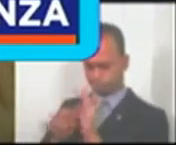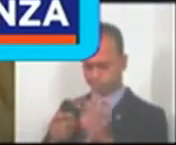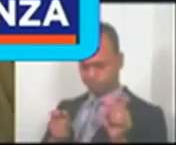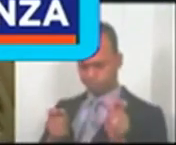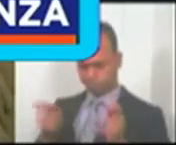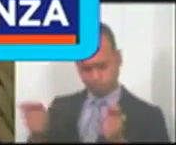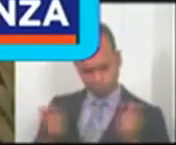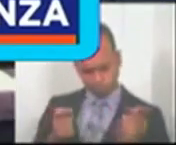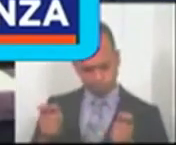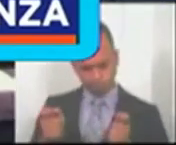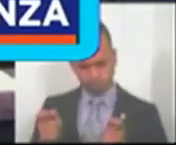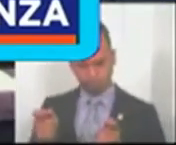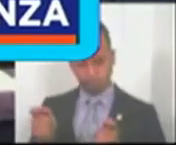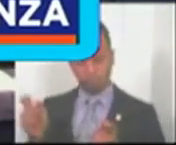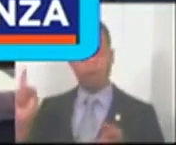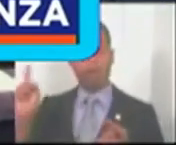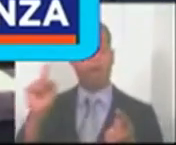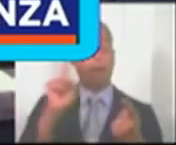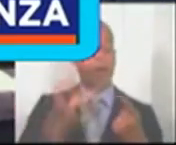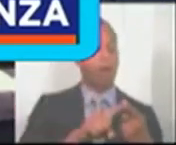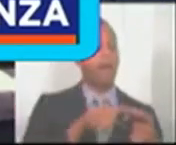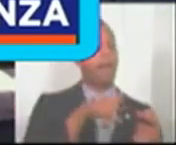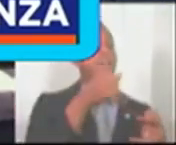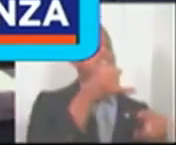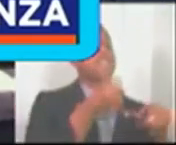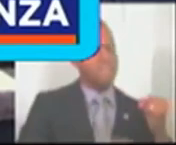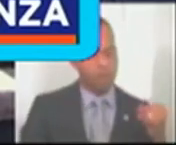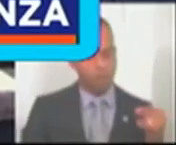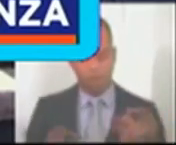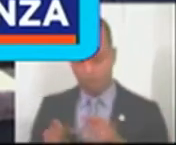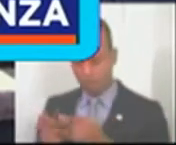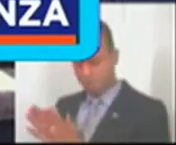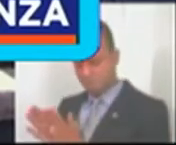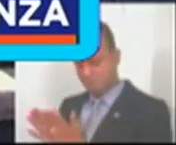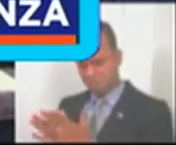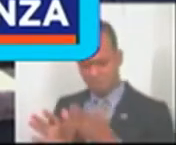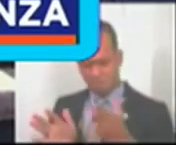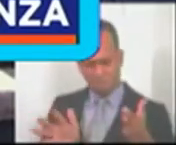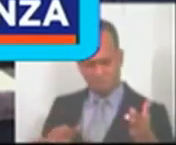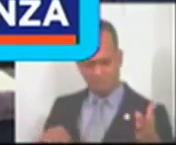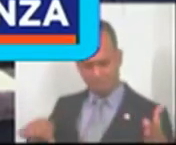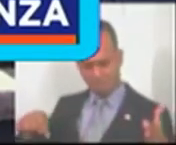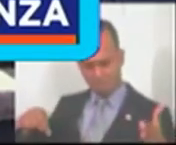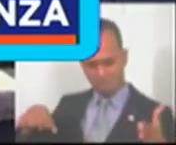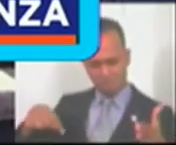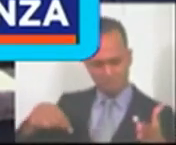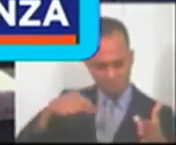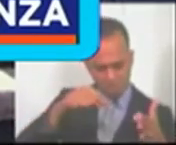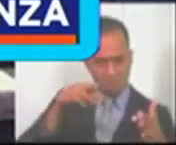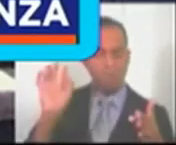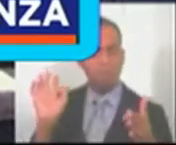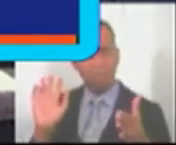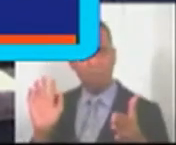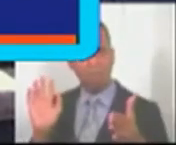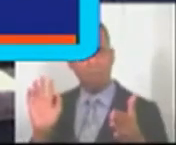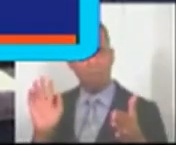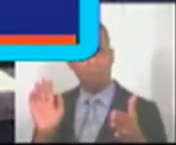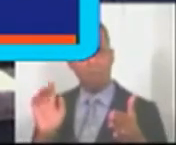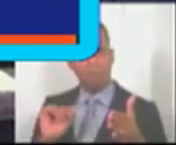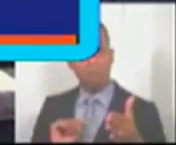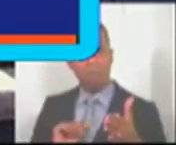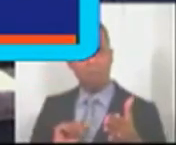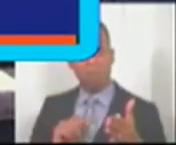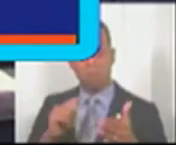gobernar, hasta el momento en que salí del gobierno, ojalá que porque perdí las elecciones, o porque acaba el